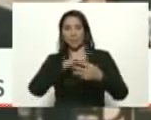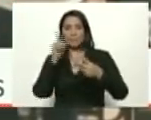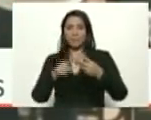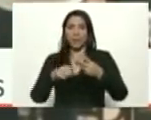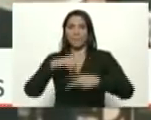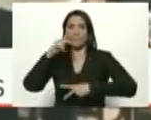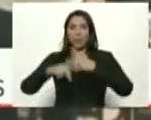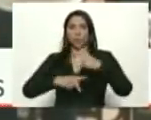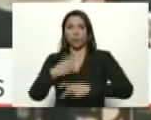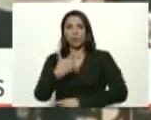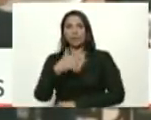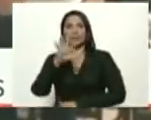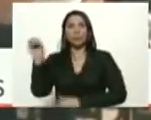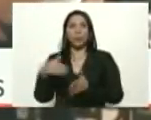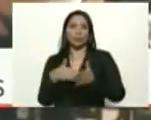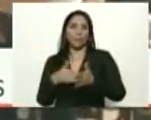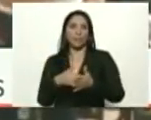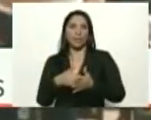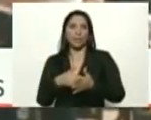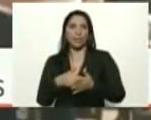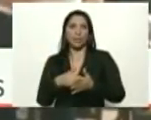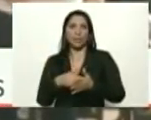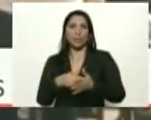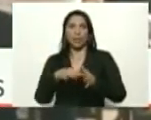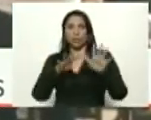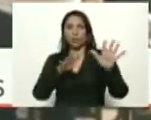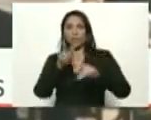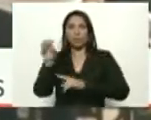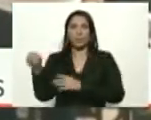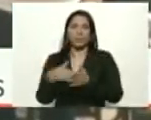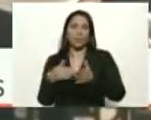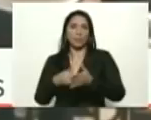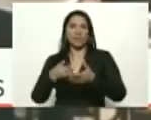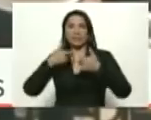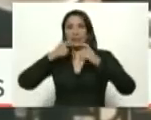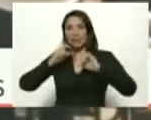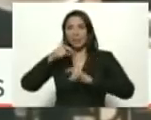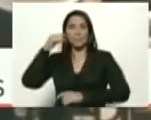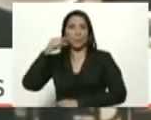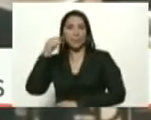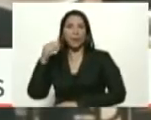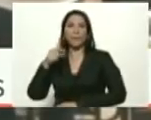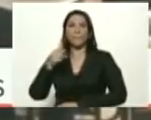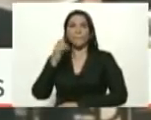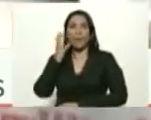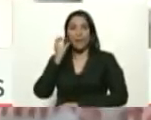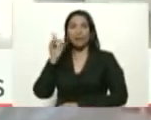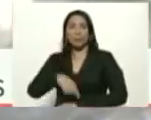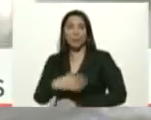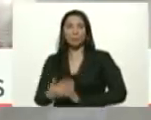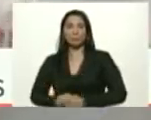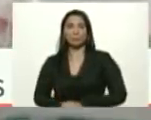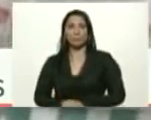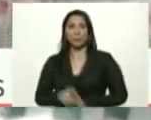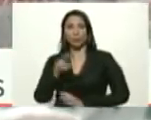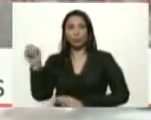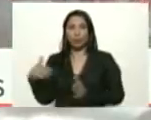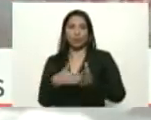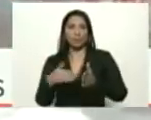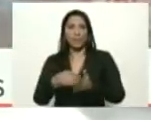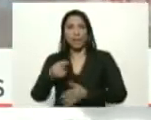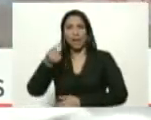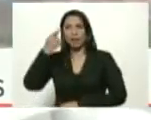productores 350.000. 920.000 hectáreas de maíz blanco, maíz amarillo y 200.000 de